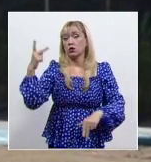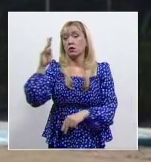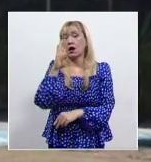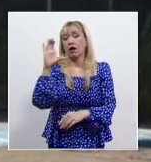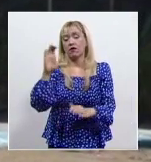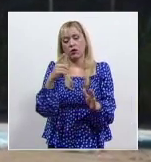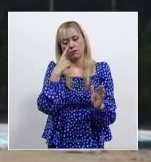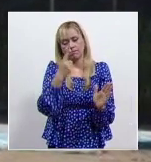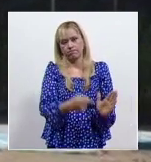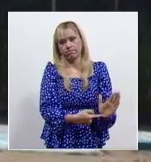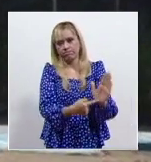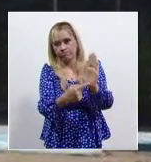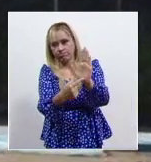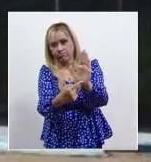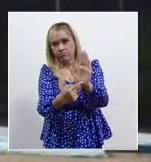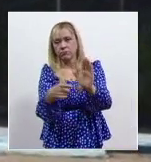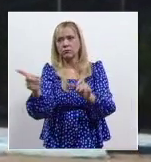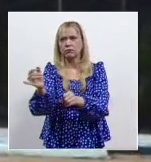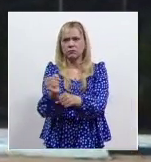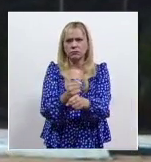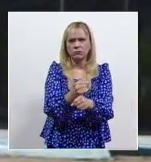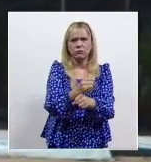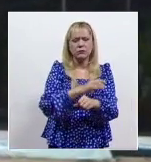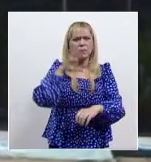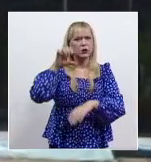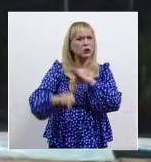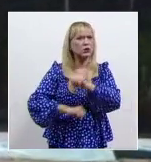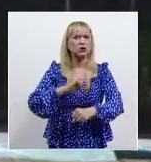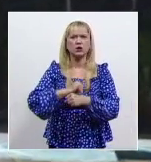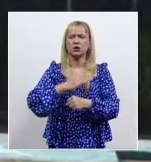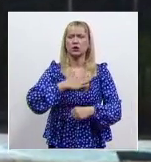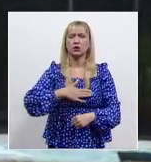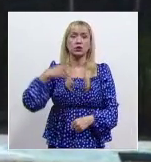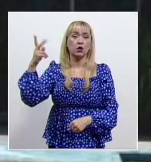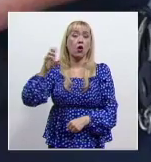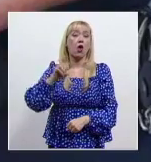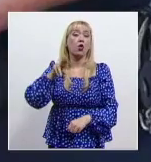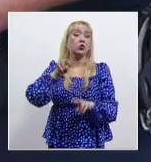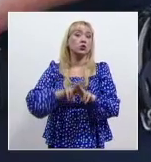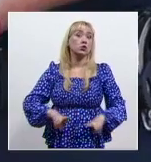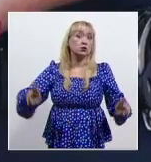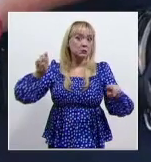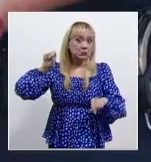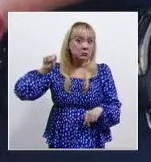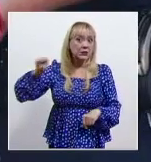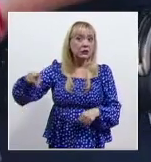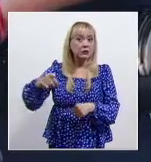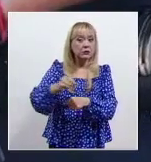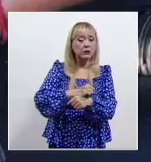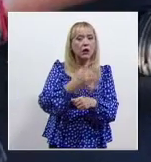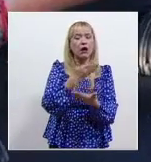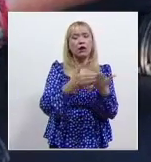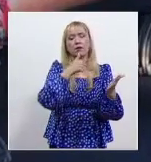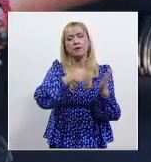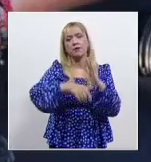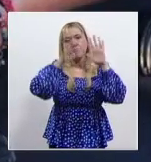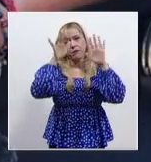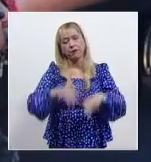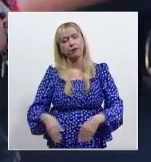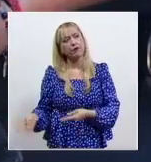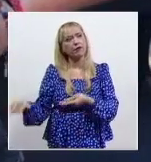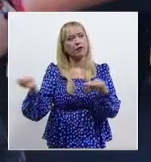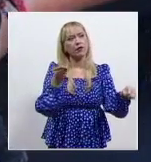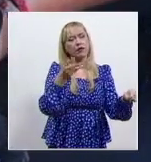California y por el Grupo de Trabajo sobre Detención Arbitraria de Naciones Unidas, mismo que envió una comunicación al Estado